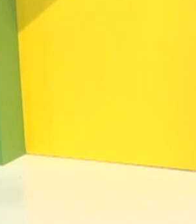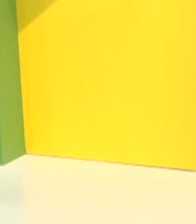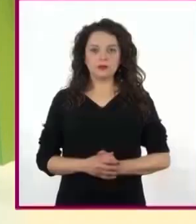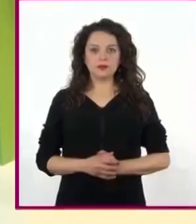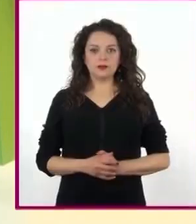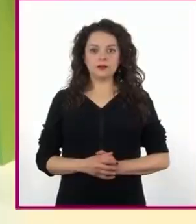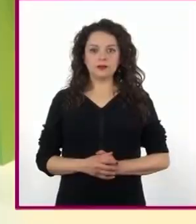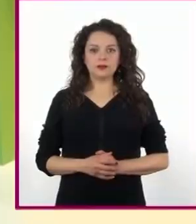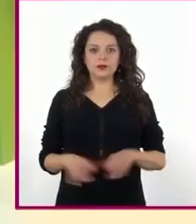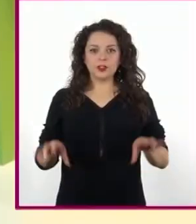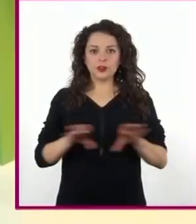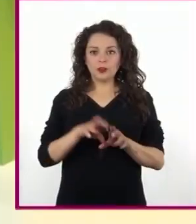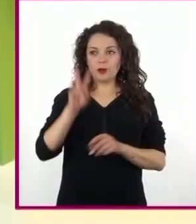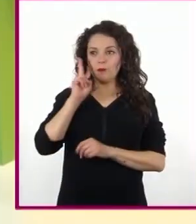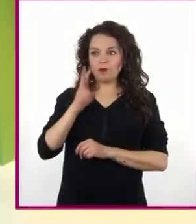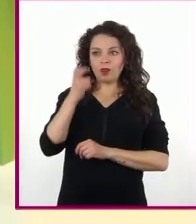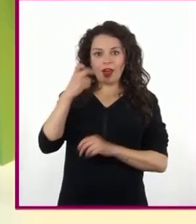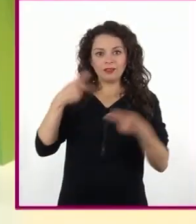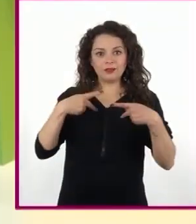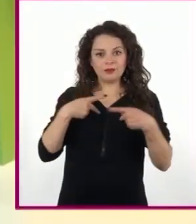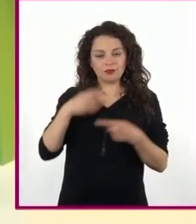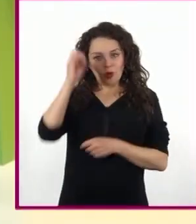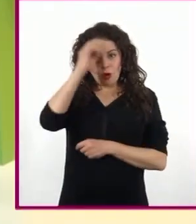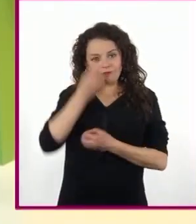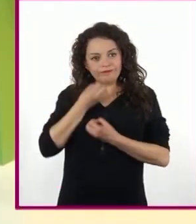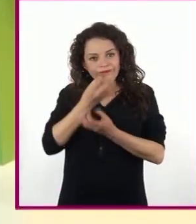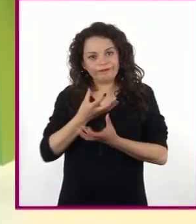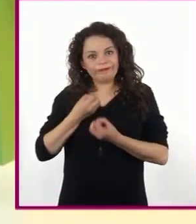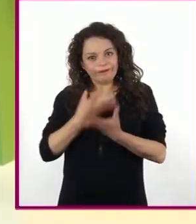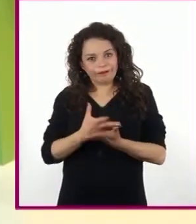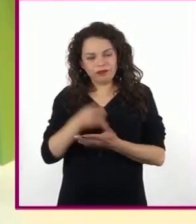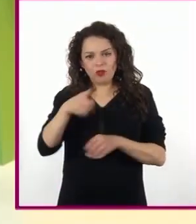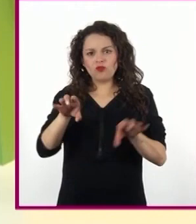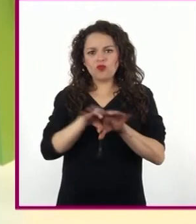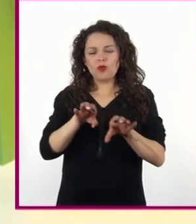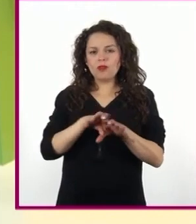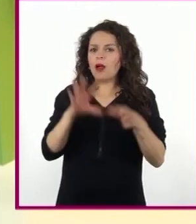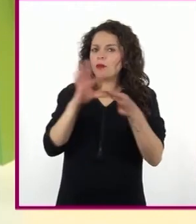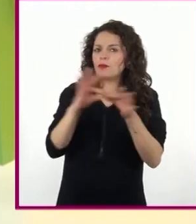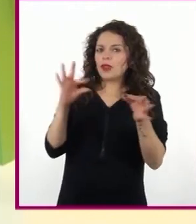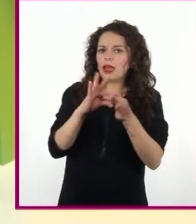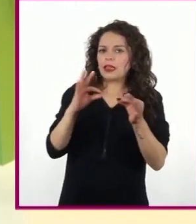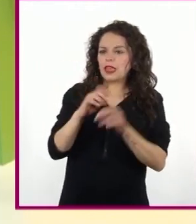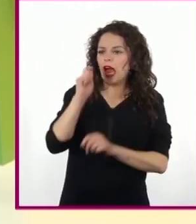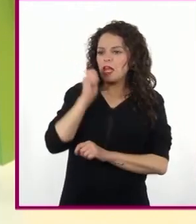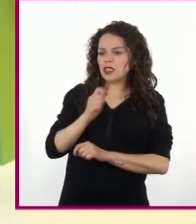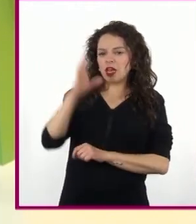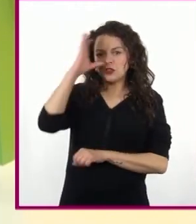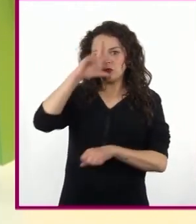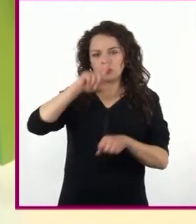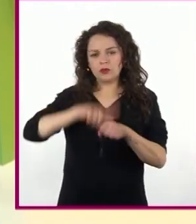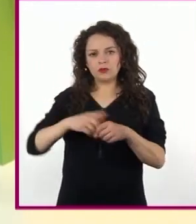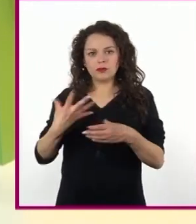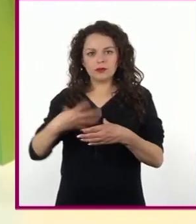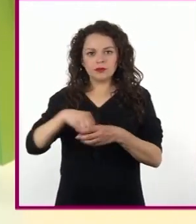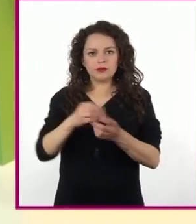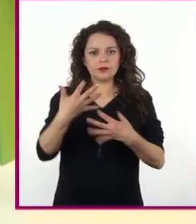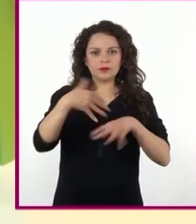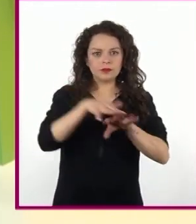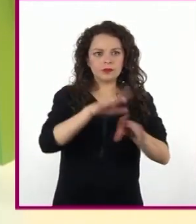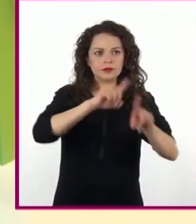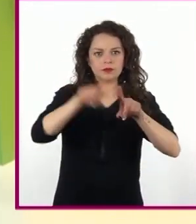les parecieron los testimonios? ¿Ustedes cómo definirían o explicarían qué es la cultura incluyente o